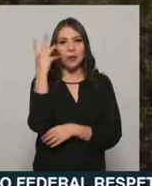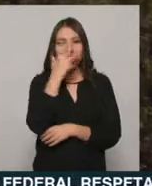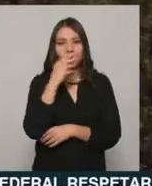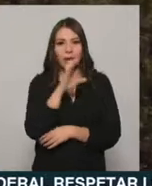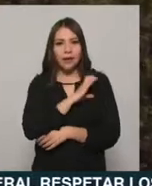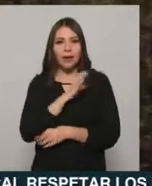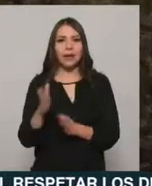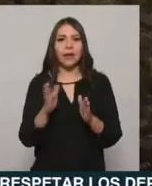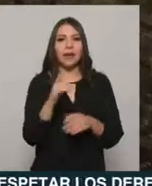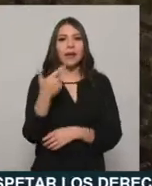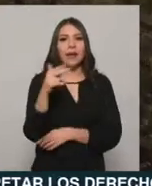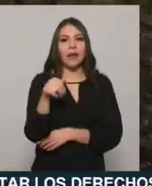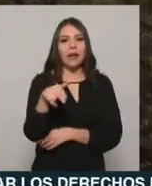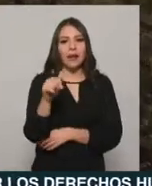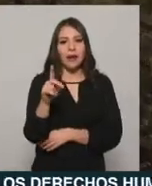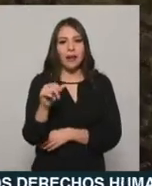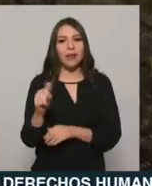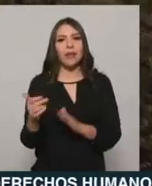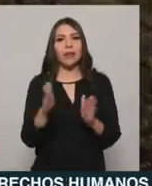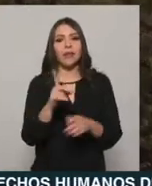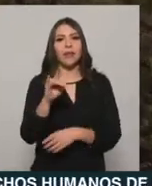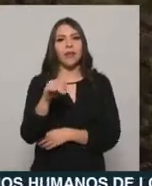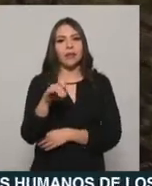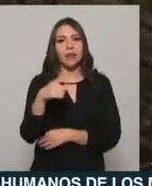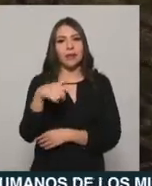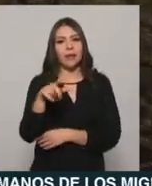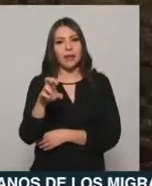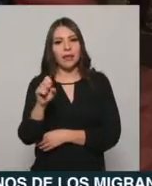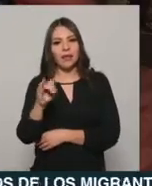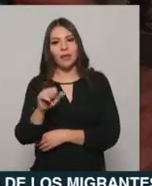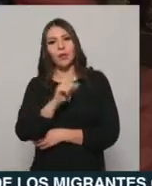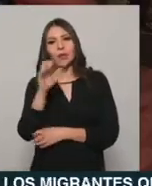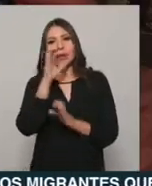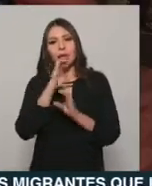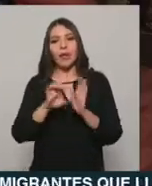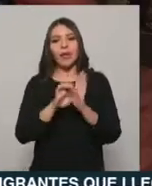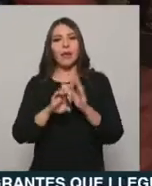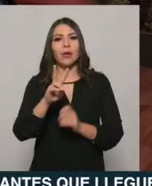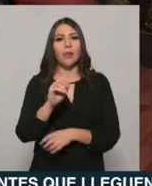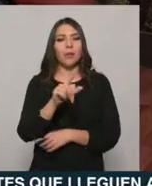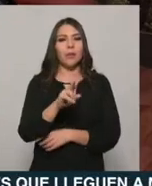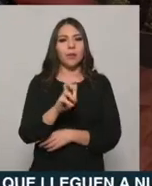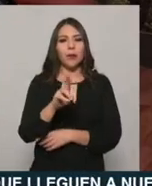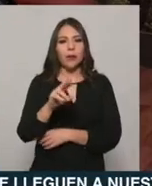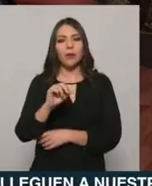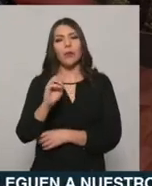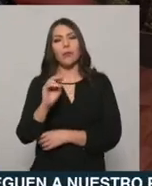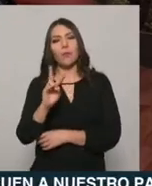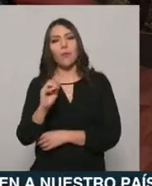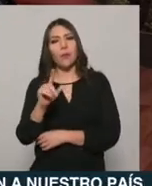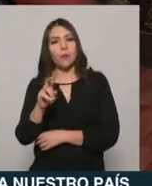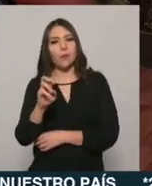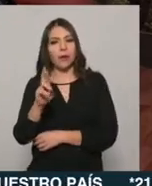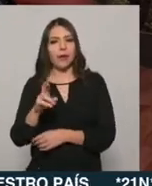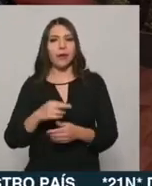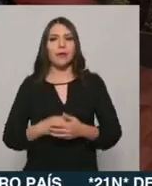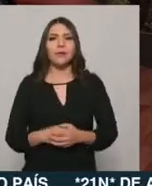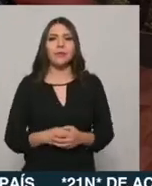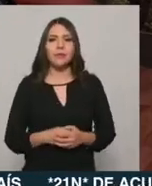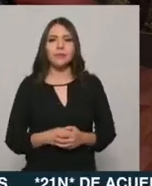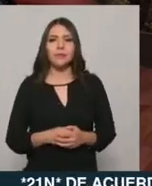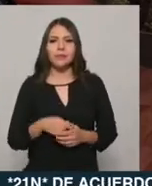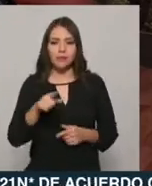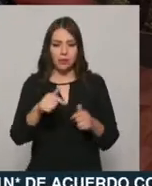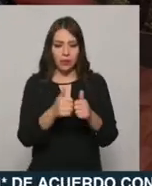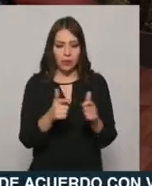que sí, y canciones pues como Volver, Volver, por ejemplo. Oye, bueno, Ricardo, platícanos sobre la orquesta. ¿Qué